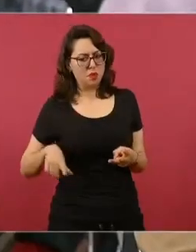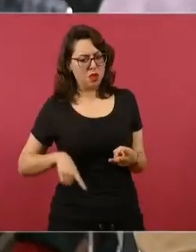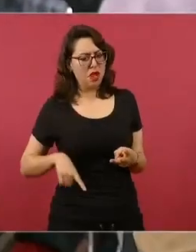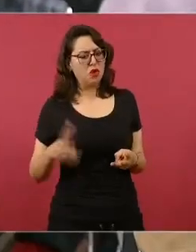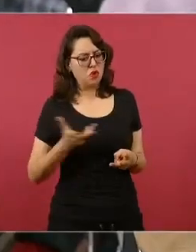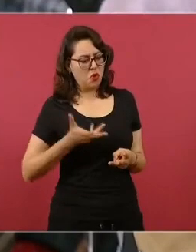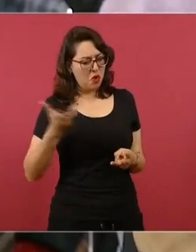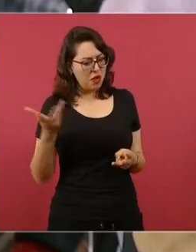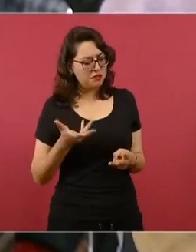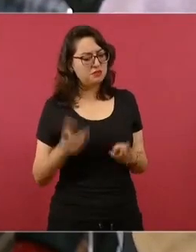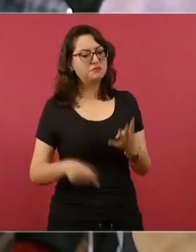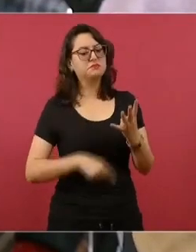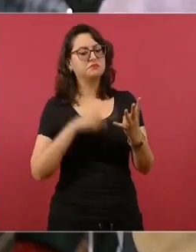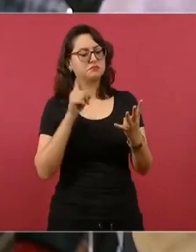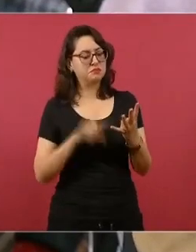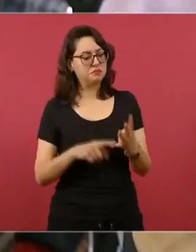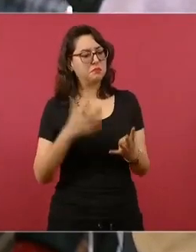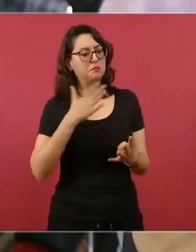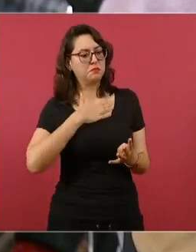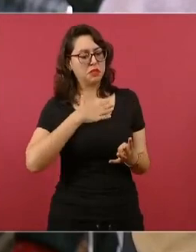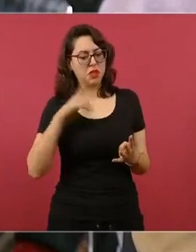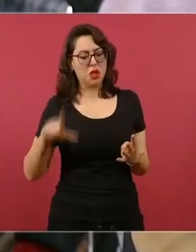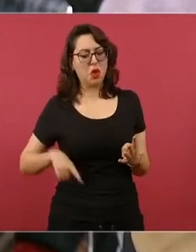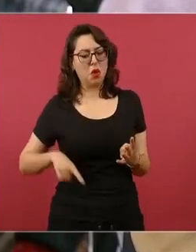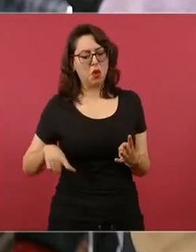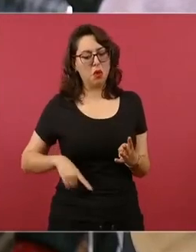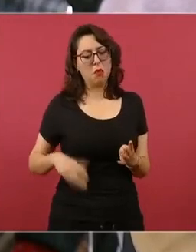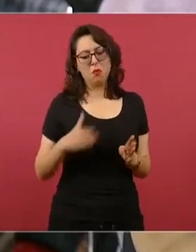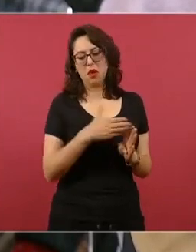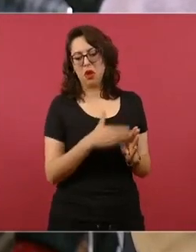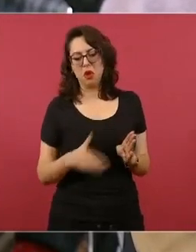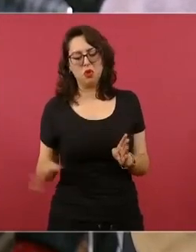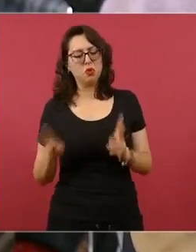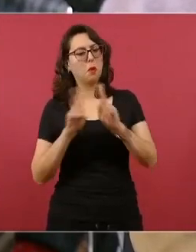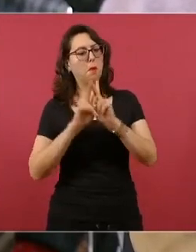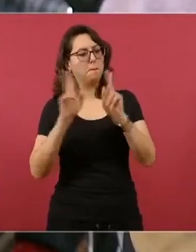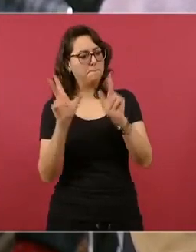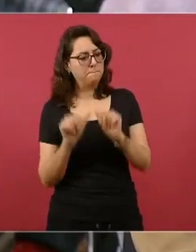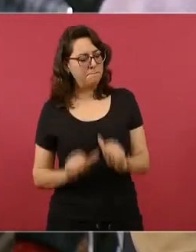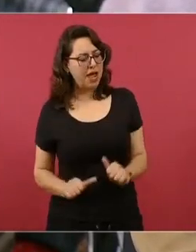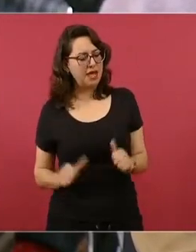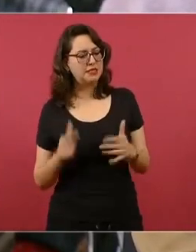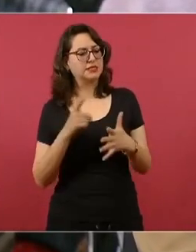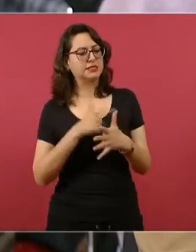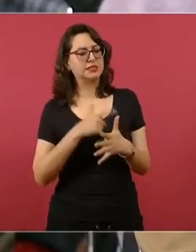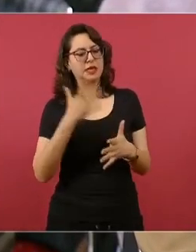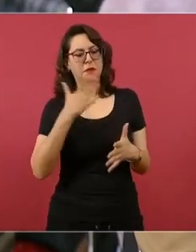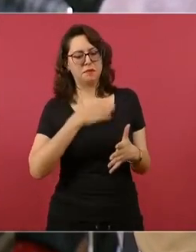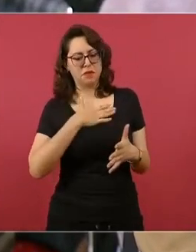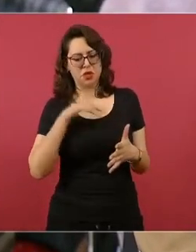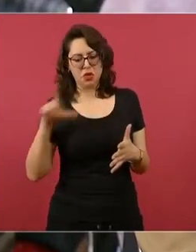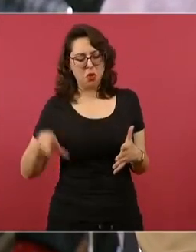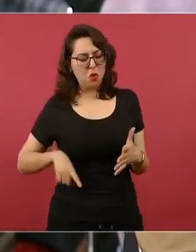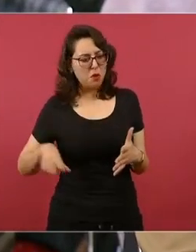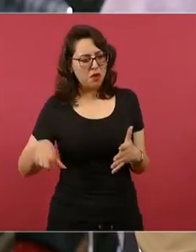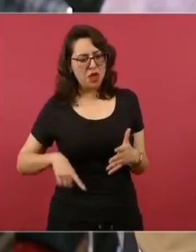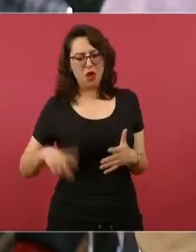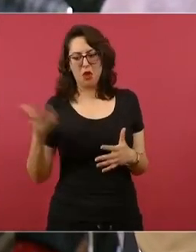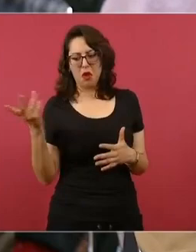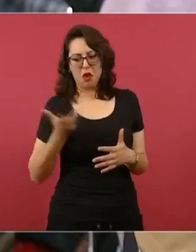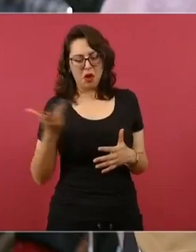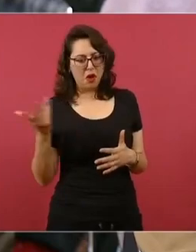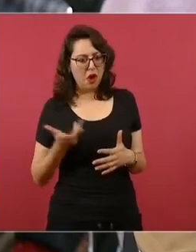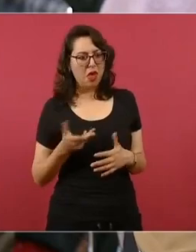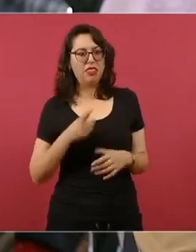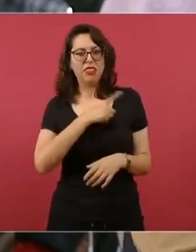en paz. Queremos un México de todas y de todos. México necesita despertar una vez más.